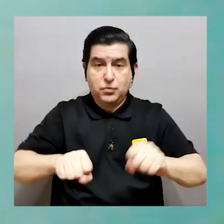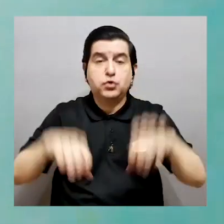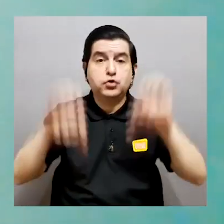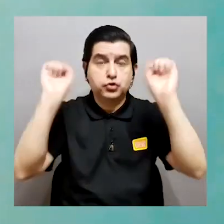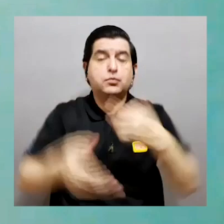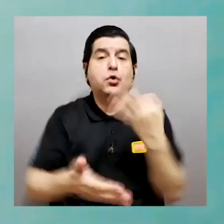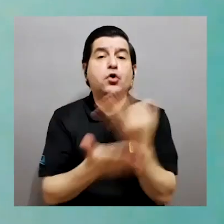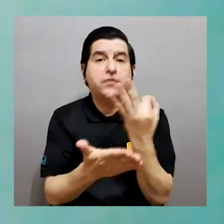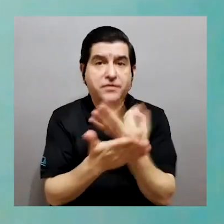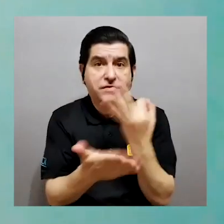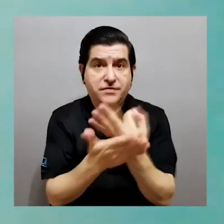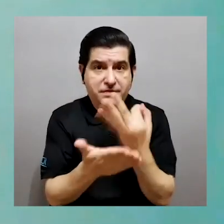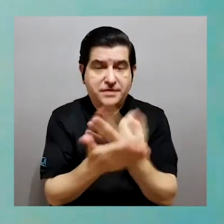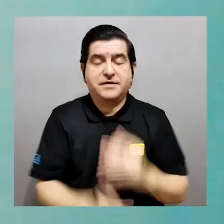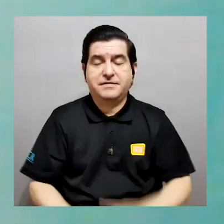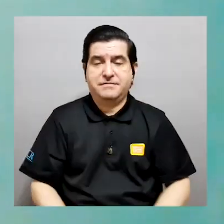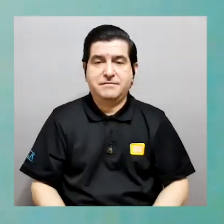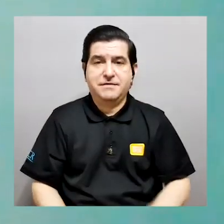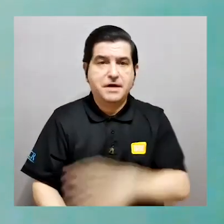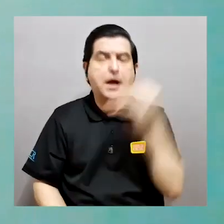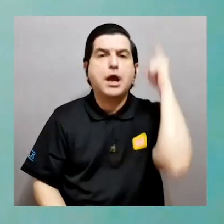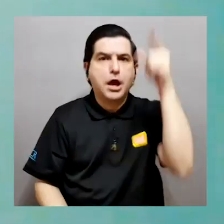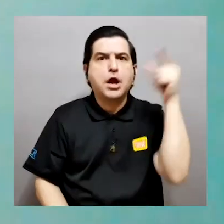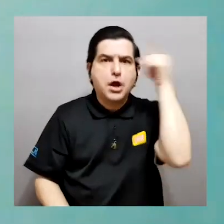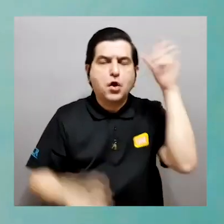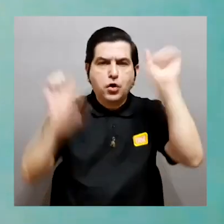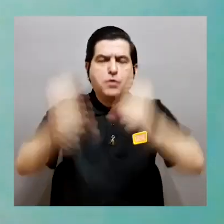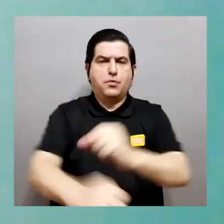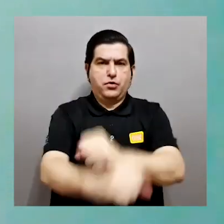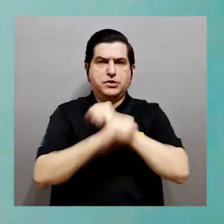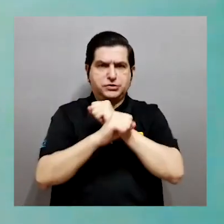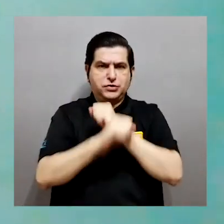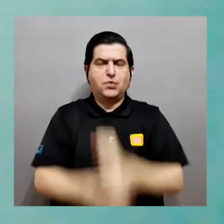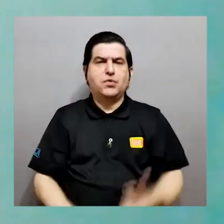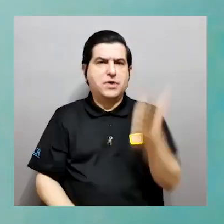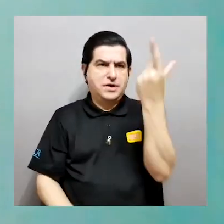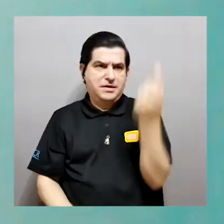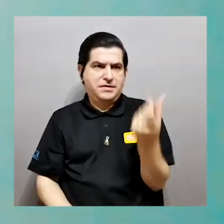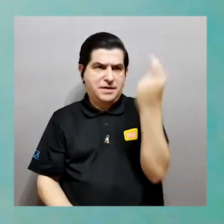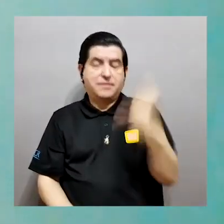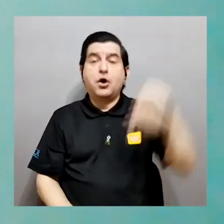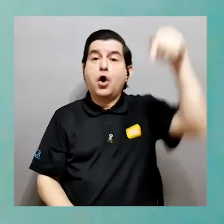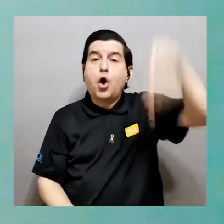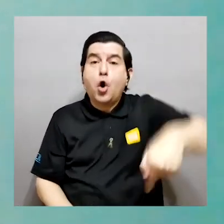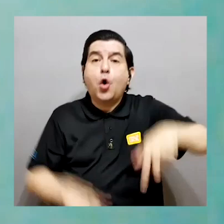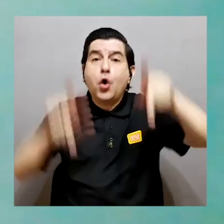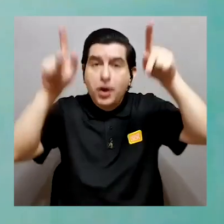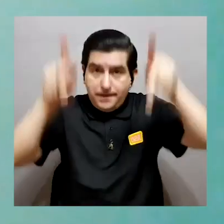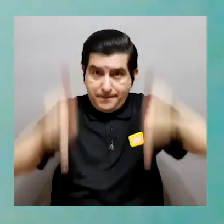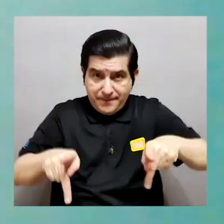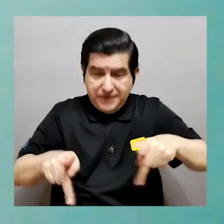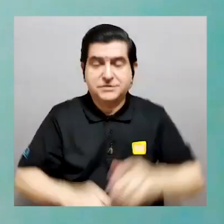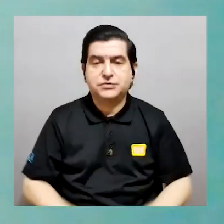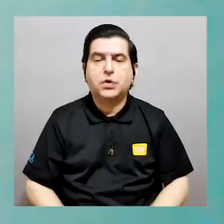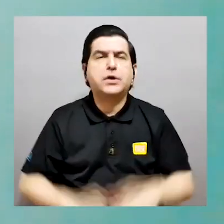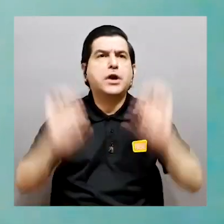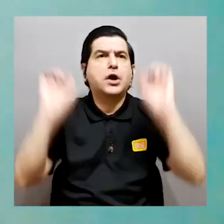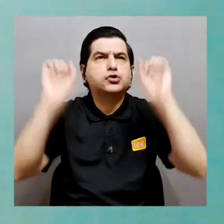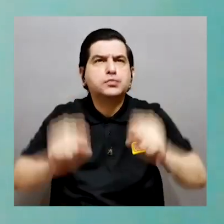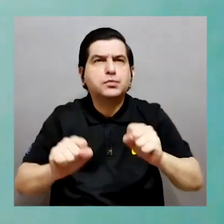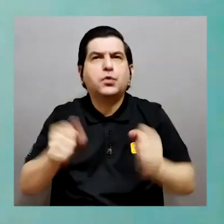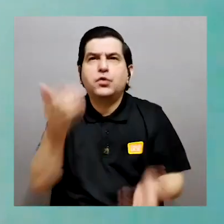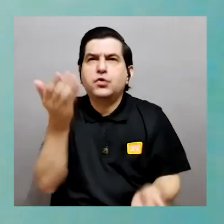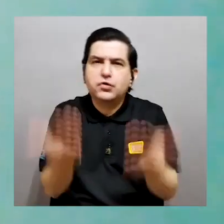para poder financiar, digamos, ambos sistemas, y desde luego para poder garantizar las pensiones de los que hoy, vamos a ver,